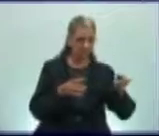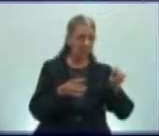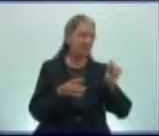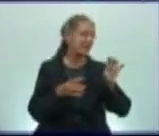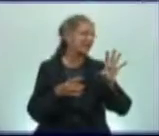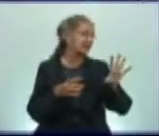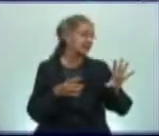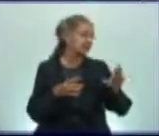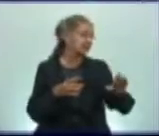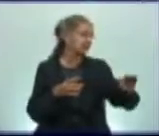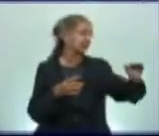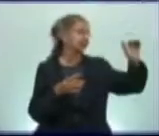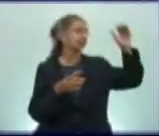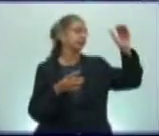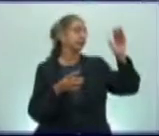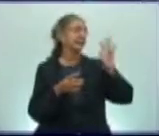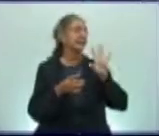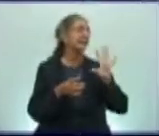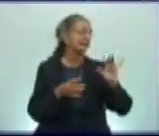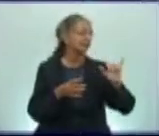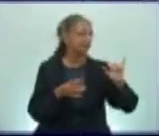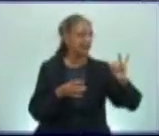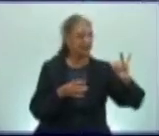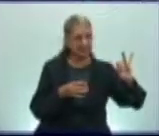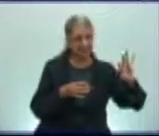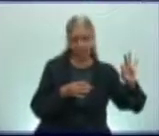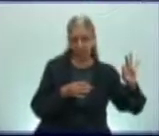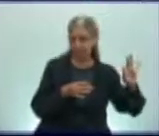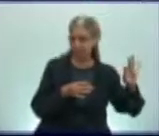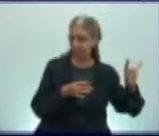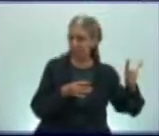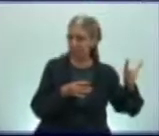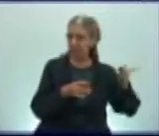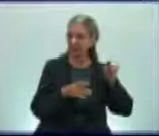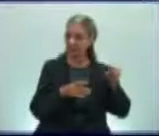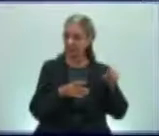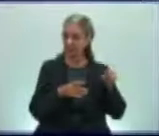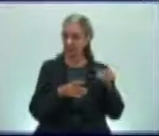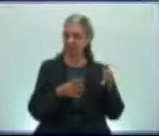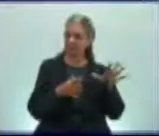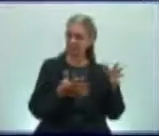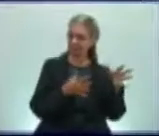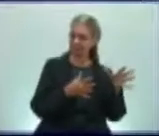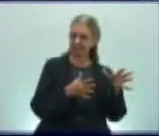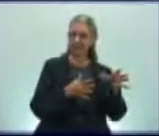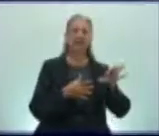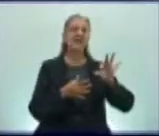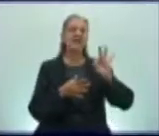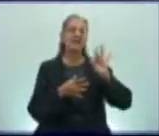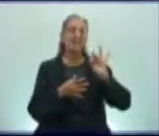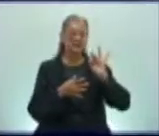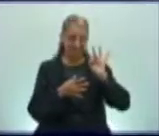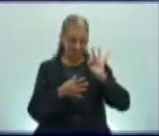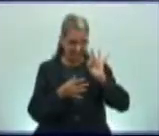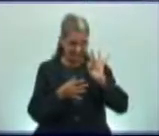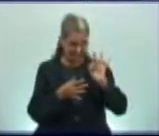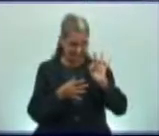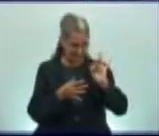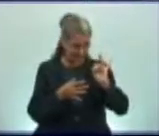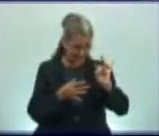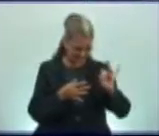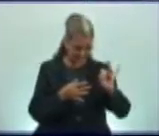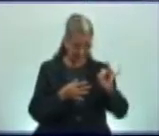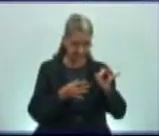dígito 7 y como es mayor que 5, se aproxima por exceso. Ahí tienes el